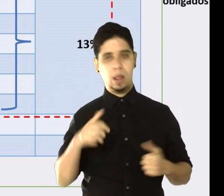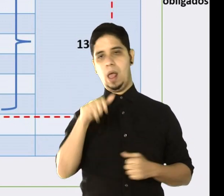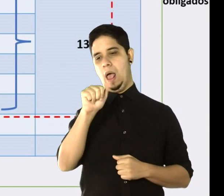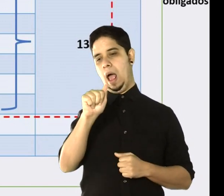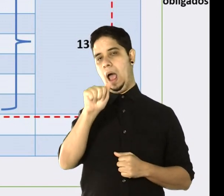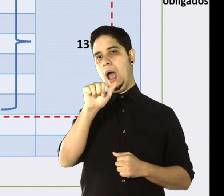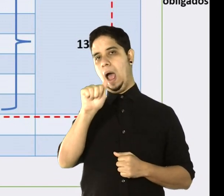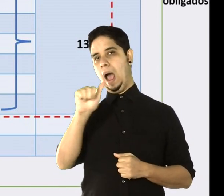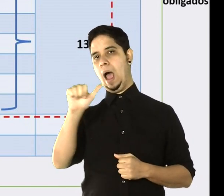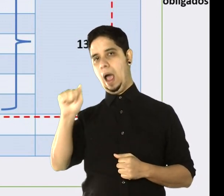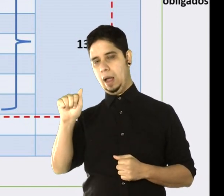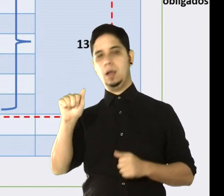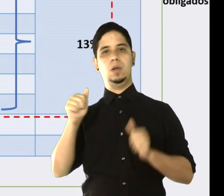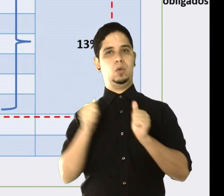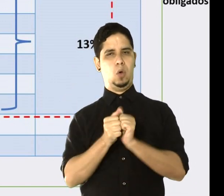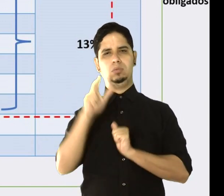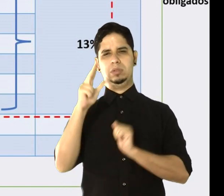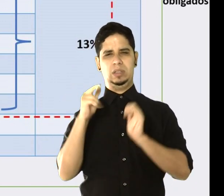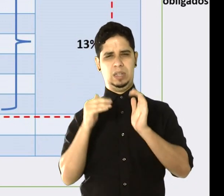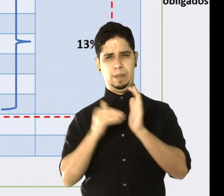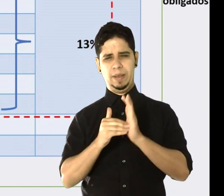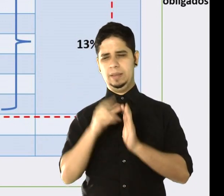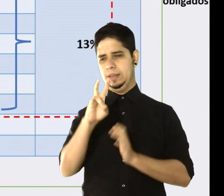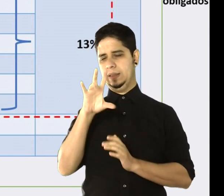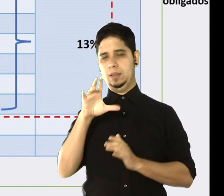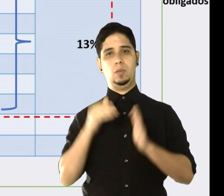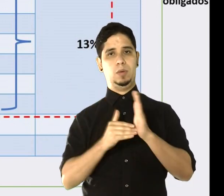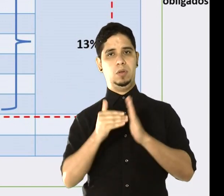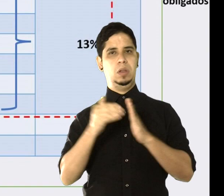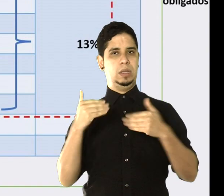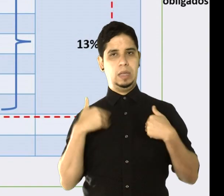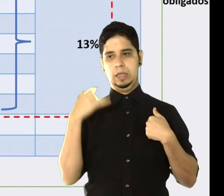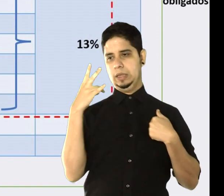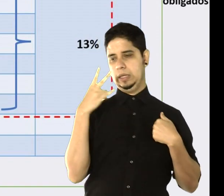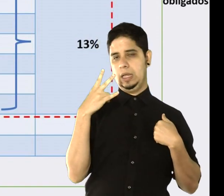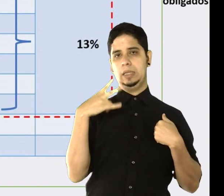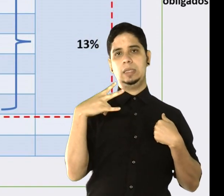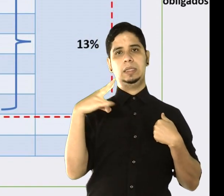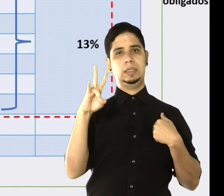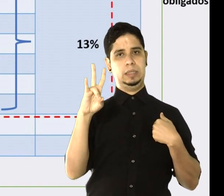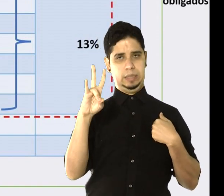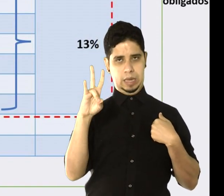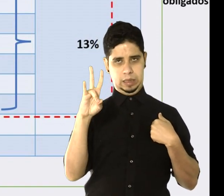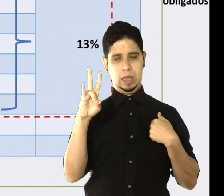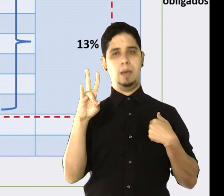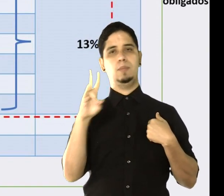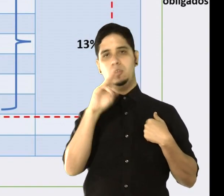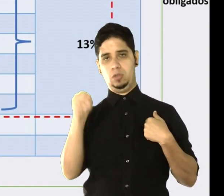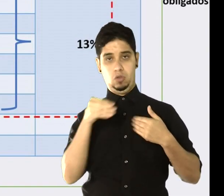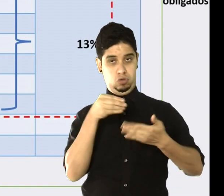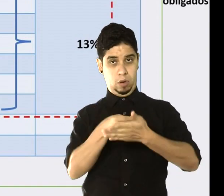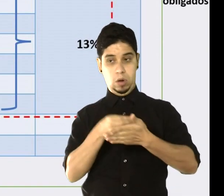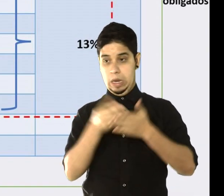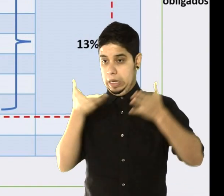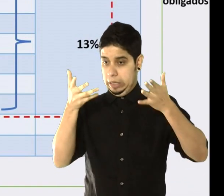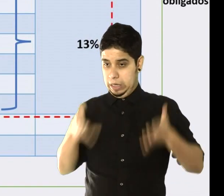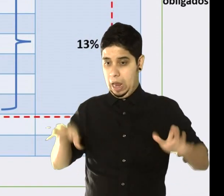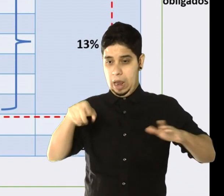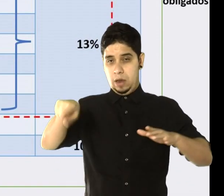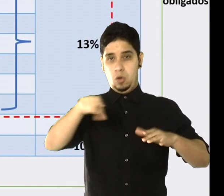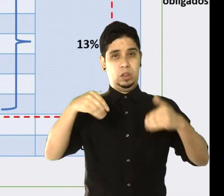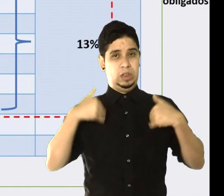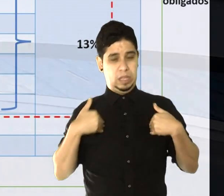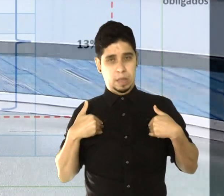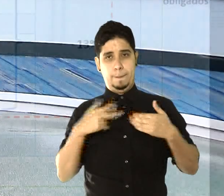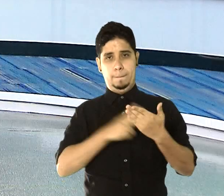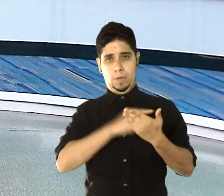Alcantarillado con un poco más de 3.700 millones, tienen el 17% de los fondos, ya hay proyectos en construcción con estos